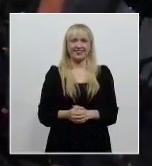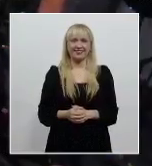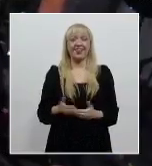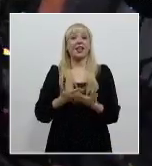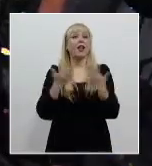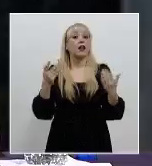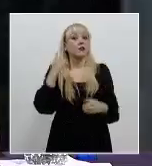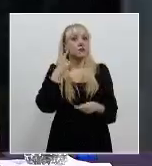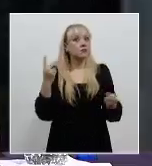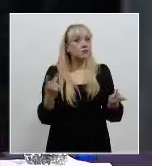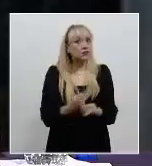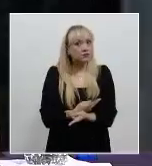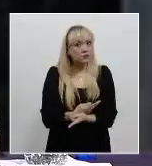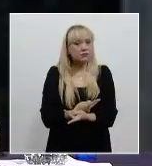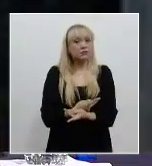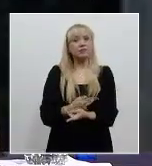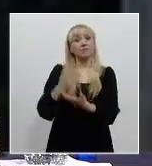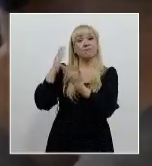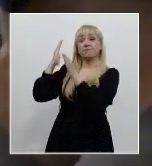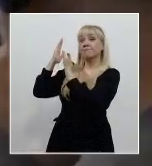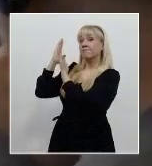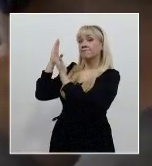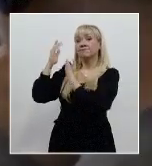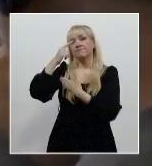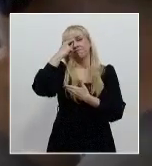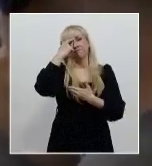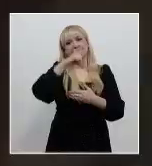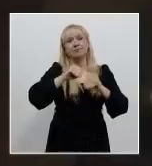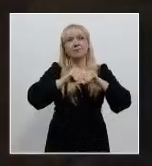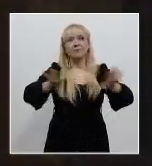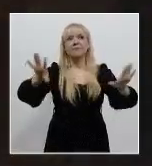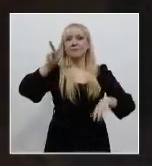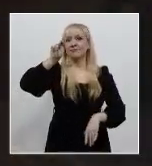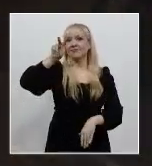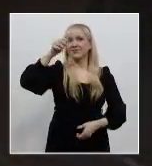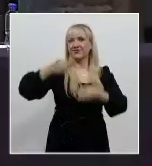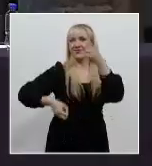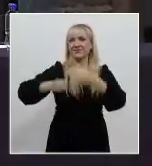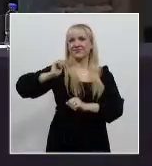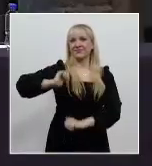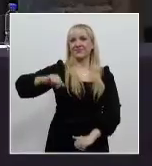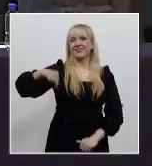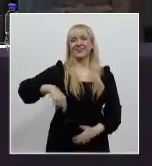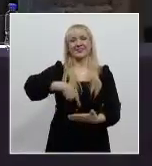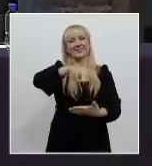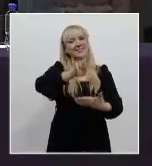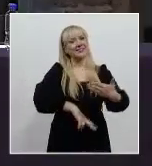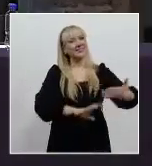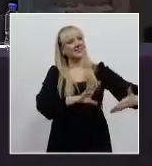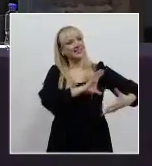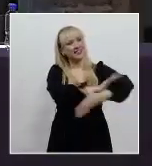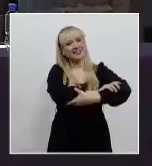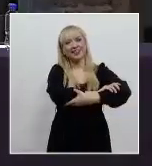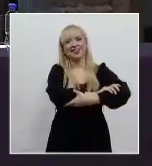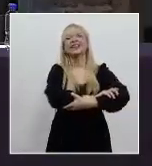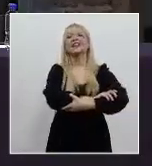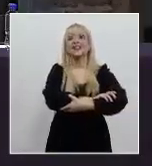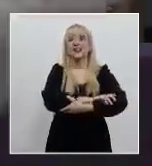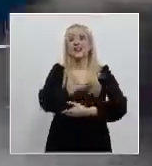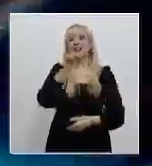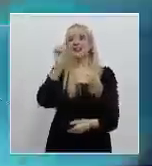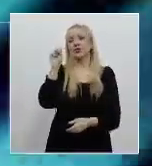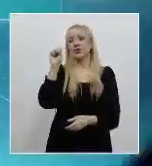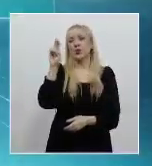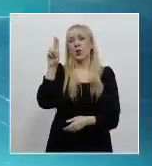Al regresar, con el fin de fortalecer sus contenidos, Justicia TV firma convenio de colaboración con Zoom de